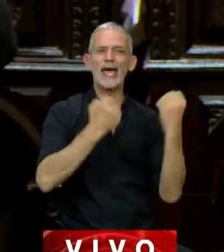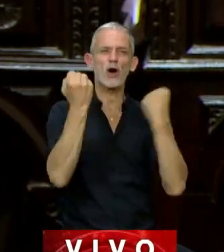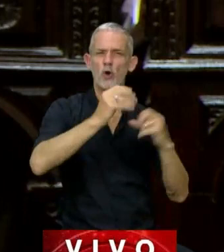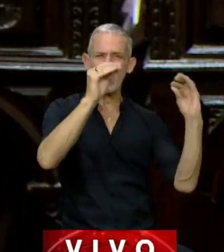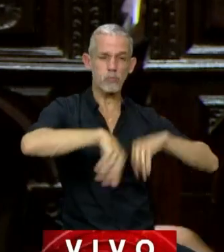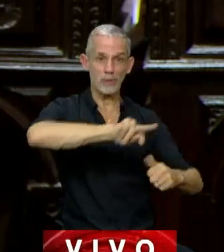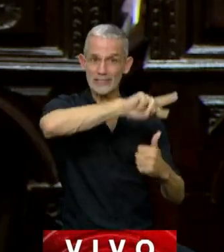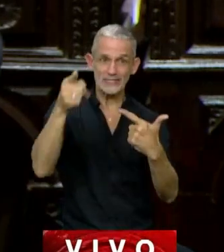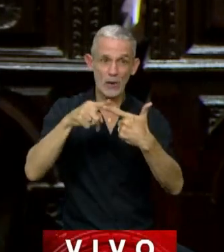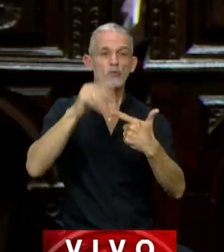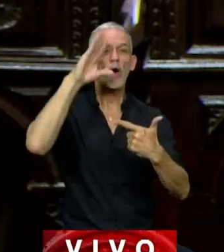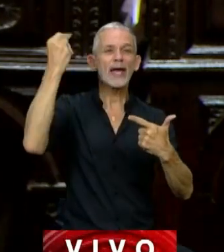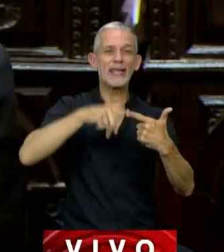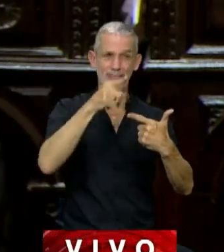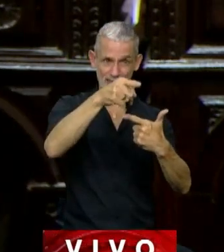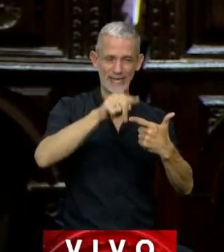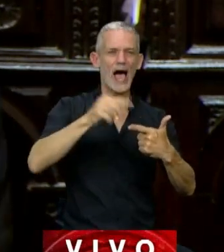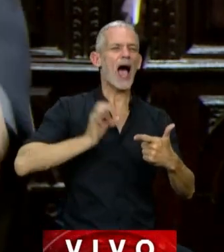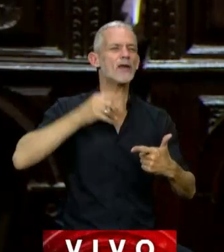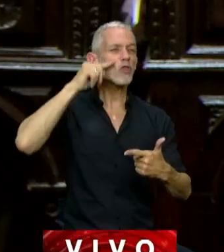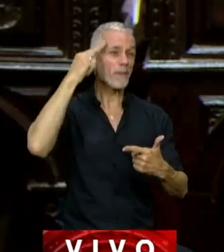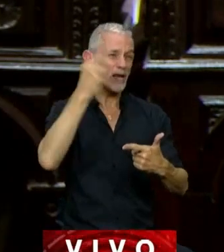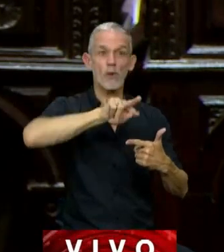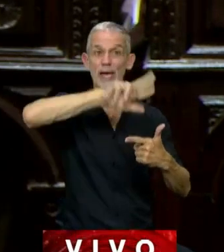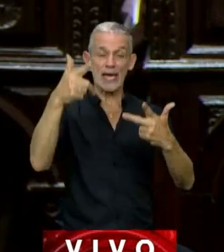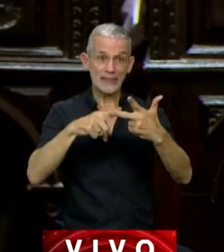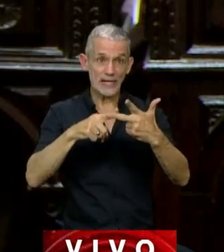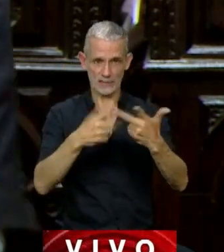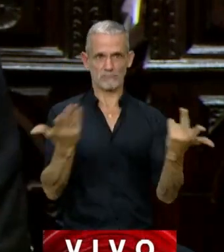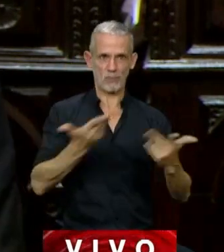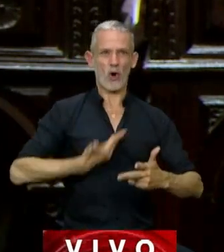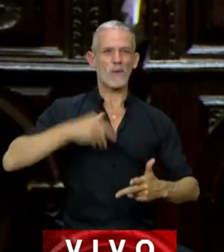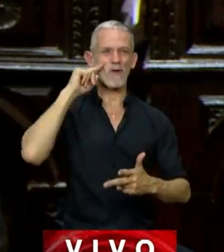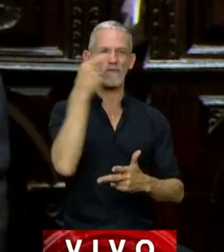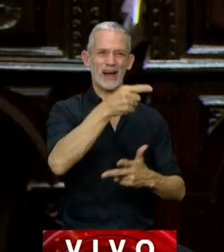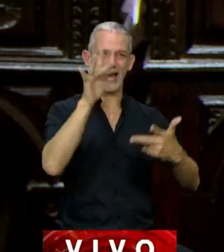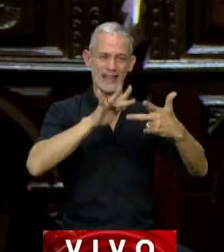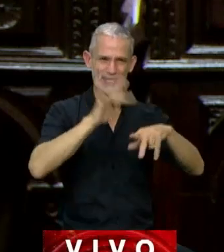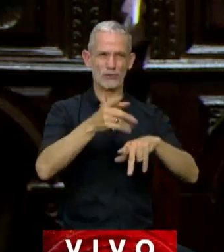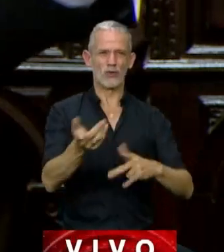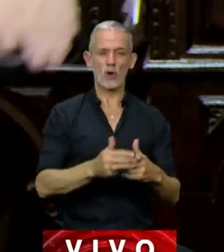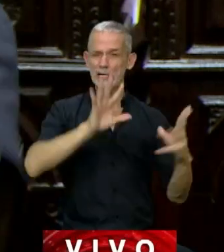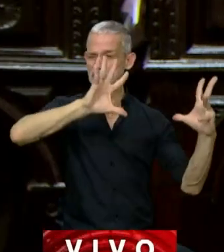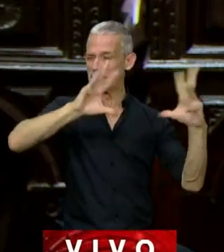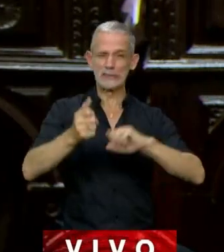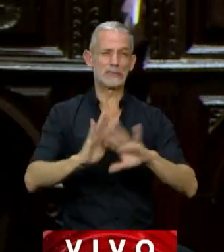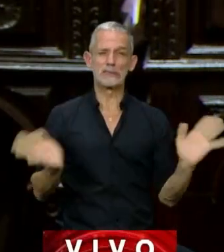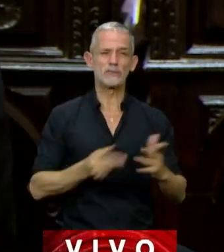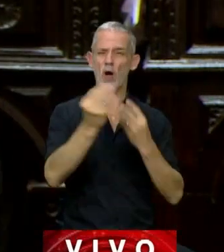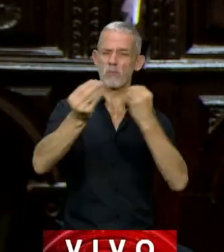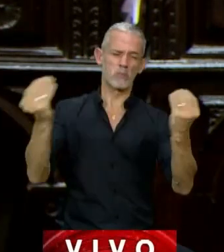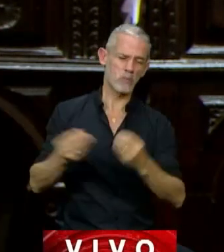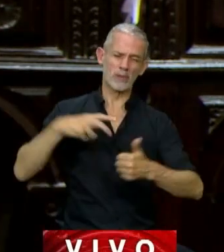La segunda le tocó a Cristina Fernández de Kirchner en el 2009 y la tercera le toca al gobierno de Alberto Fernández. Se destruyó